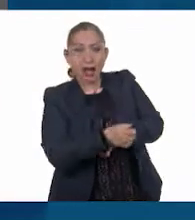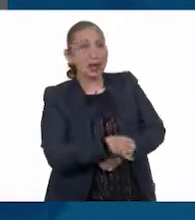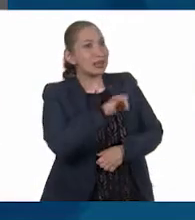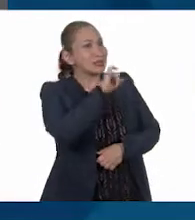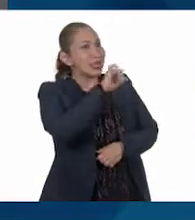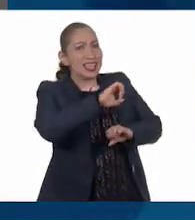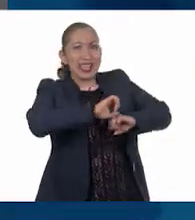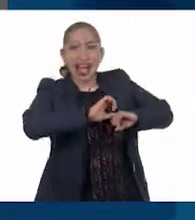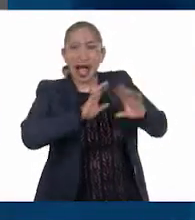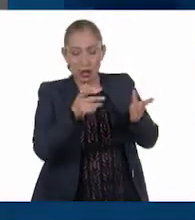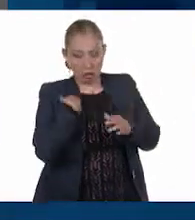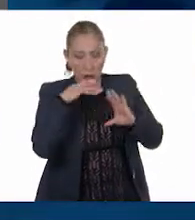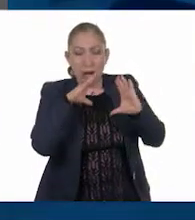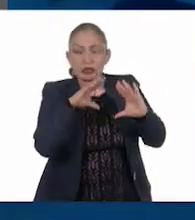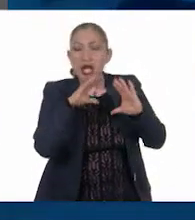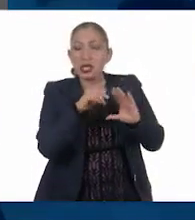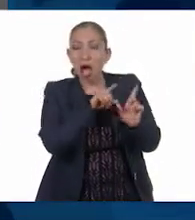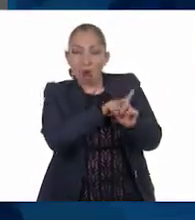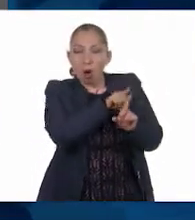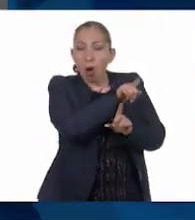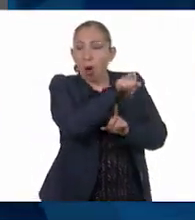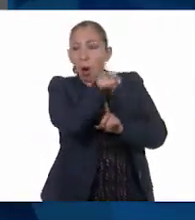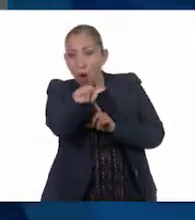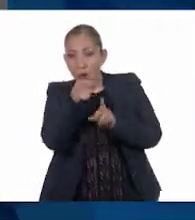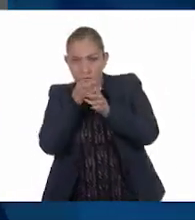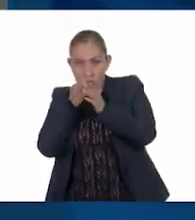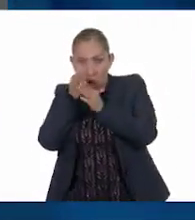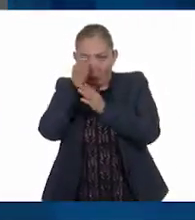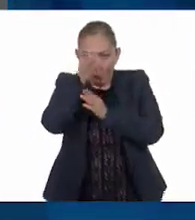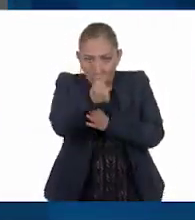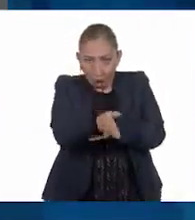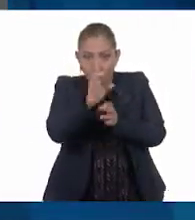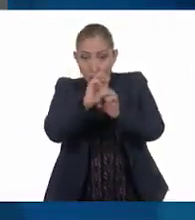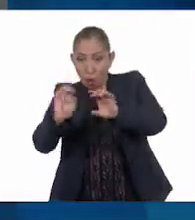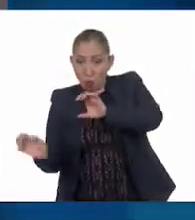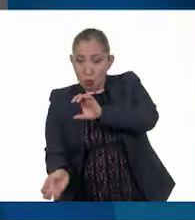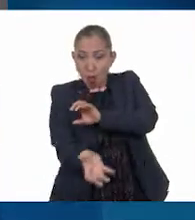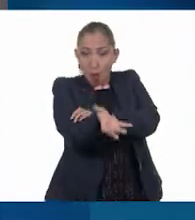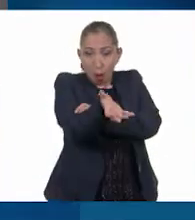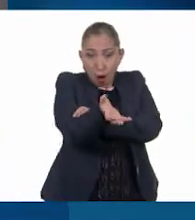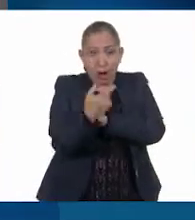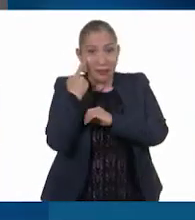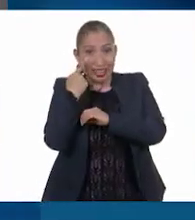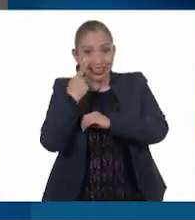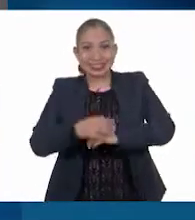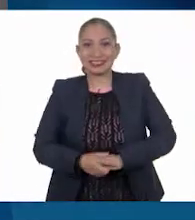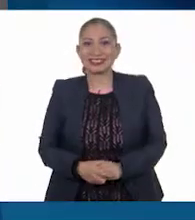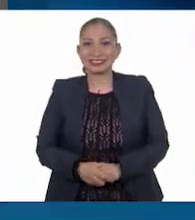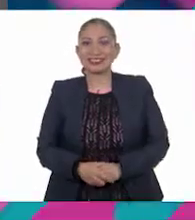sí, claro. Te voy a enseñar la curva, la recta, la bola de nudillos. ¡Mira!